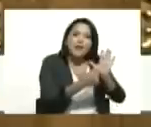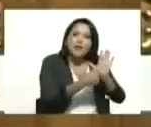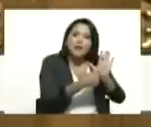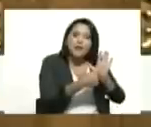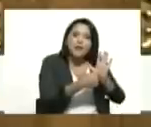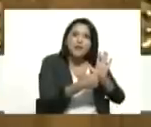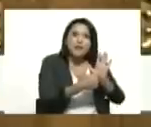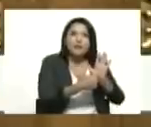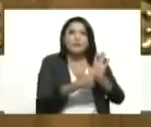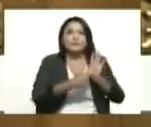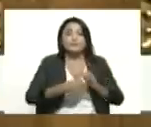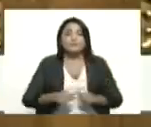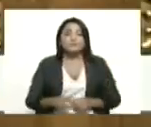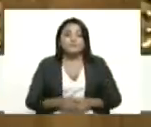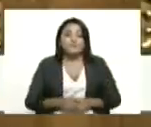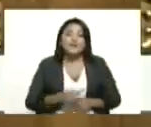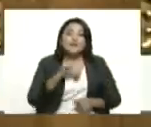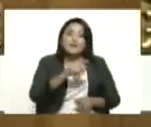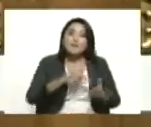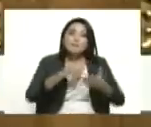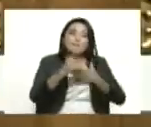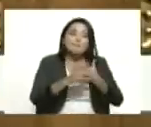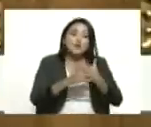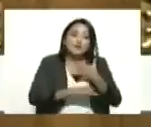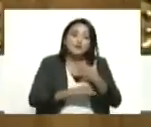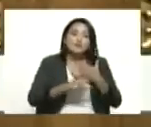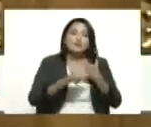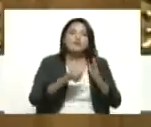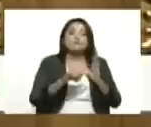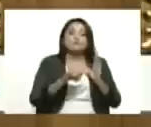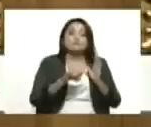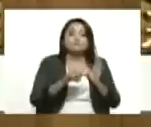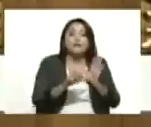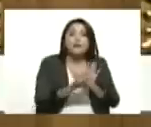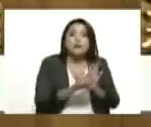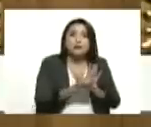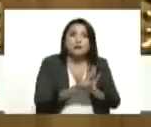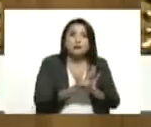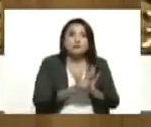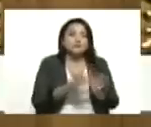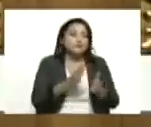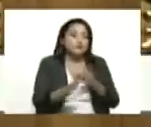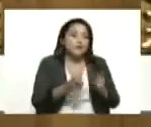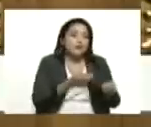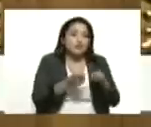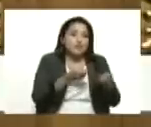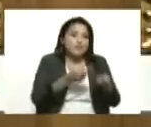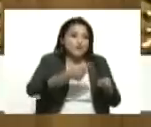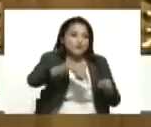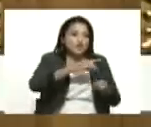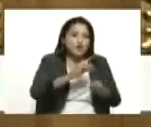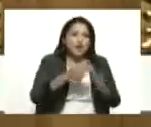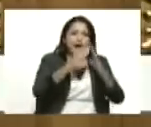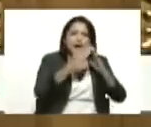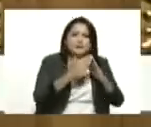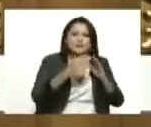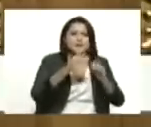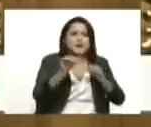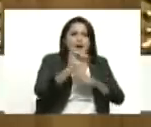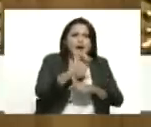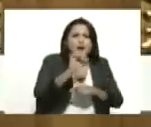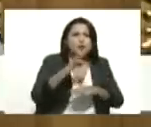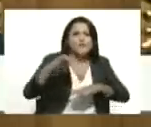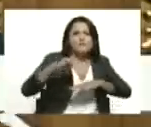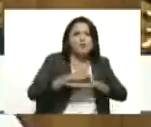El proyecto de ley incorpora diversos elementos contenidos en ley modelo sobre extinción de dominio, preparado por la Oficina de